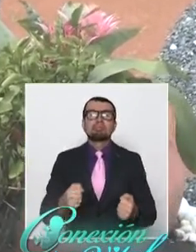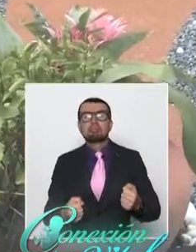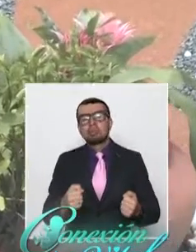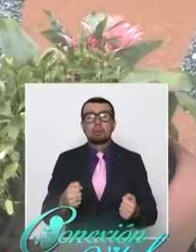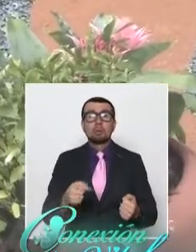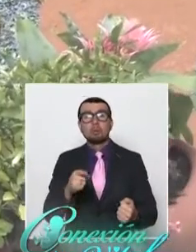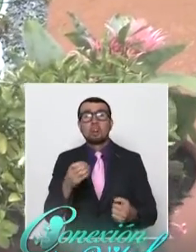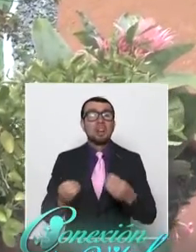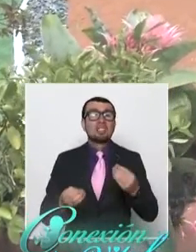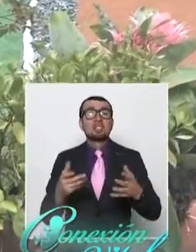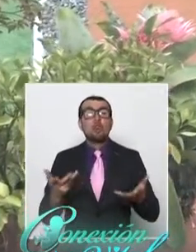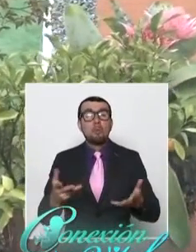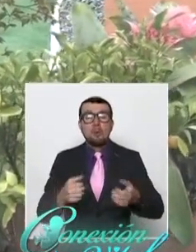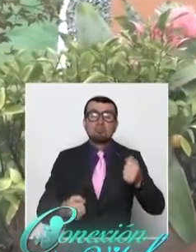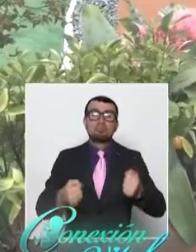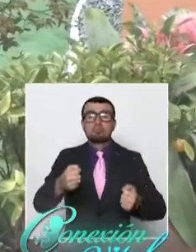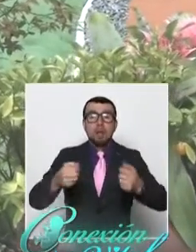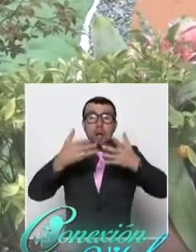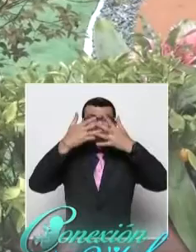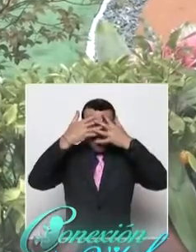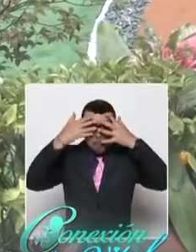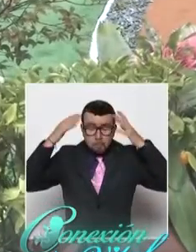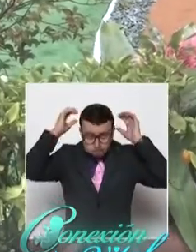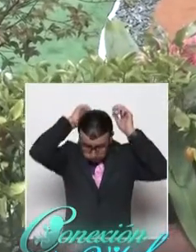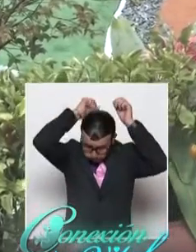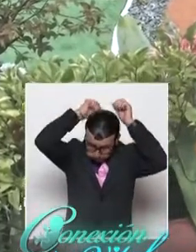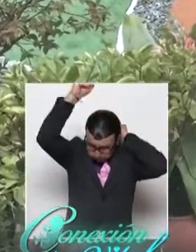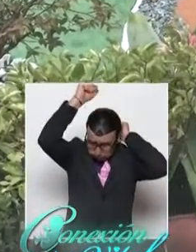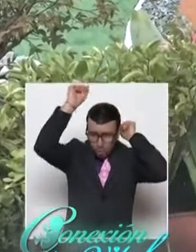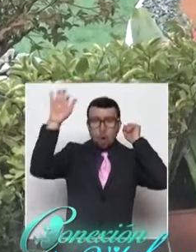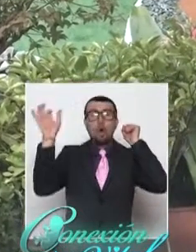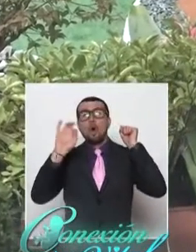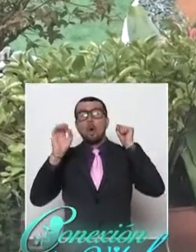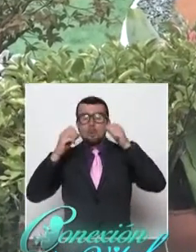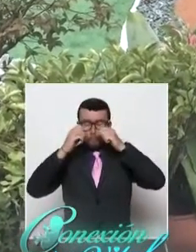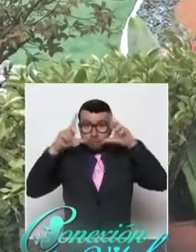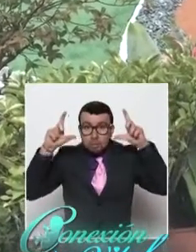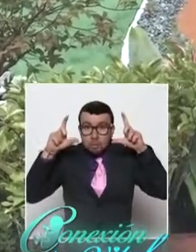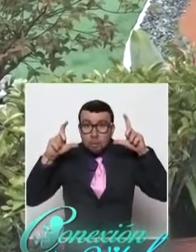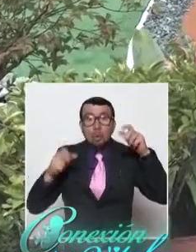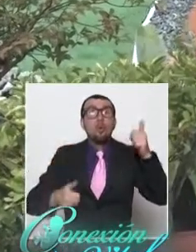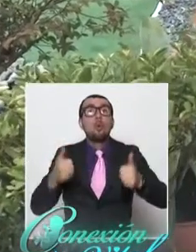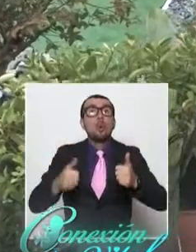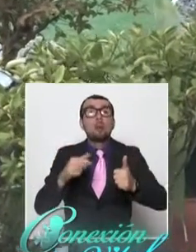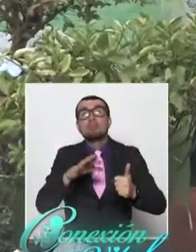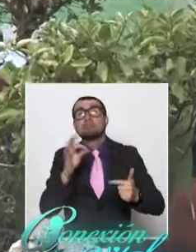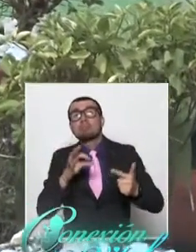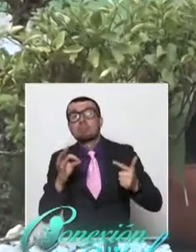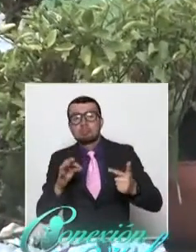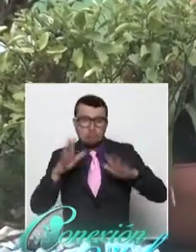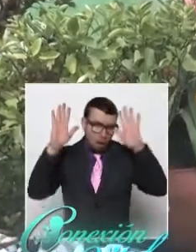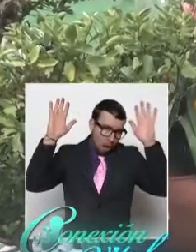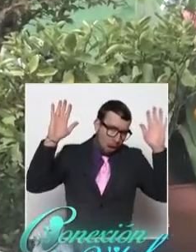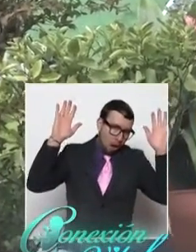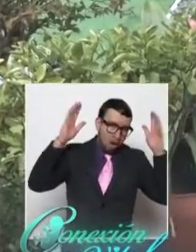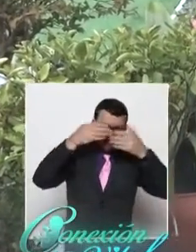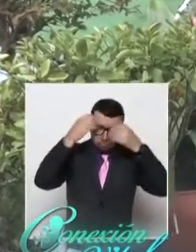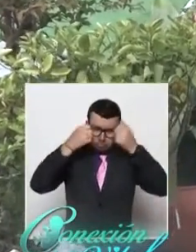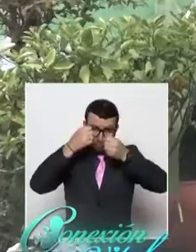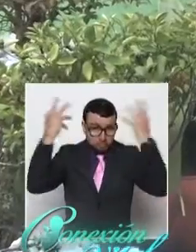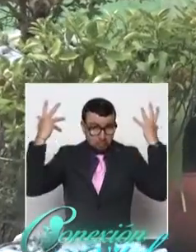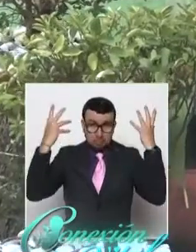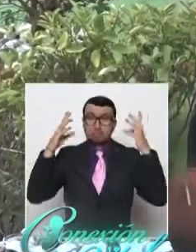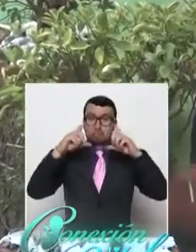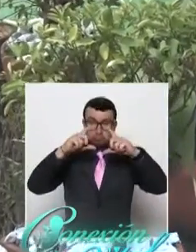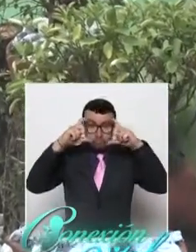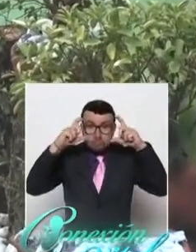con ojos vendados o con los ojos destapados? ¿Cómo le parecería mejor? Me dice, pues efectivamente con los ojos destapados. Entonces yo le